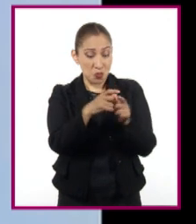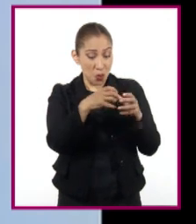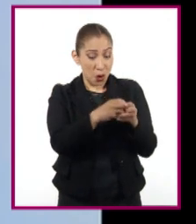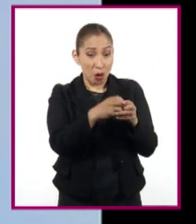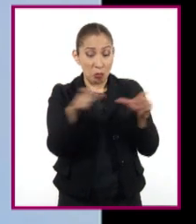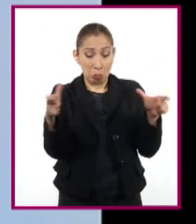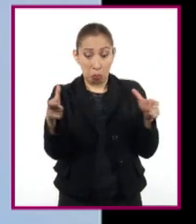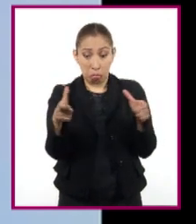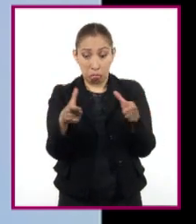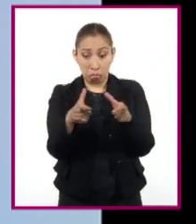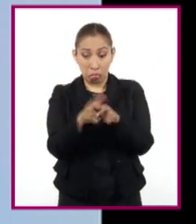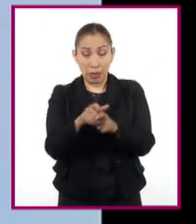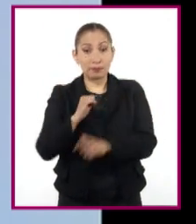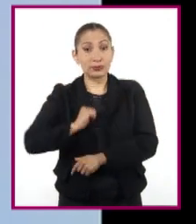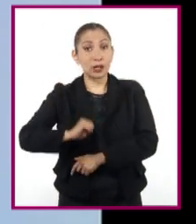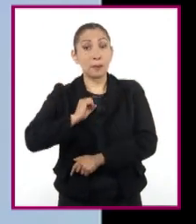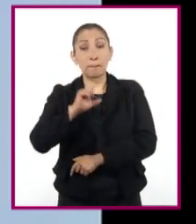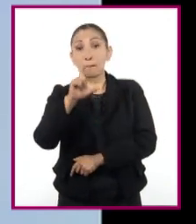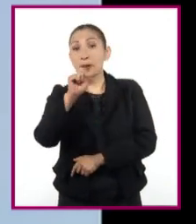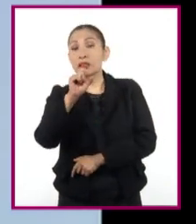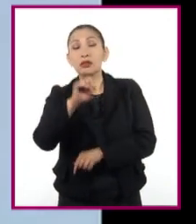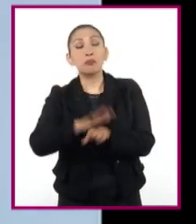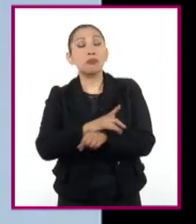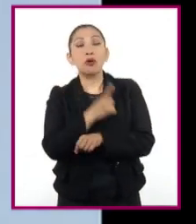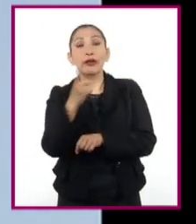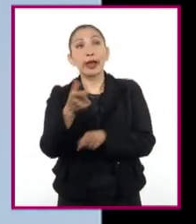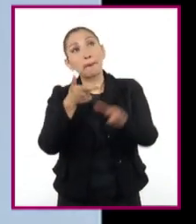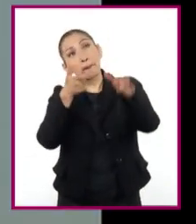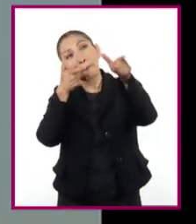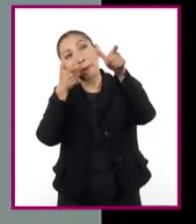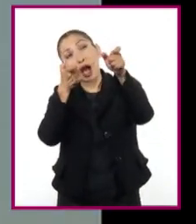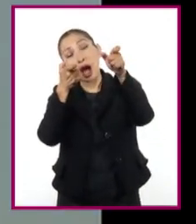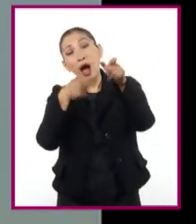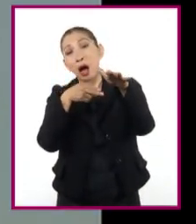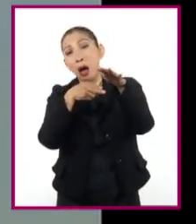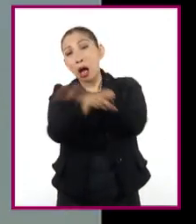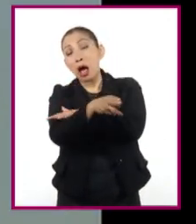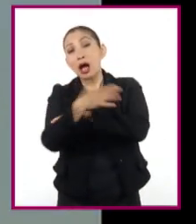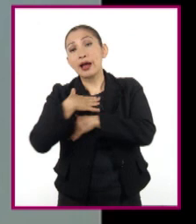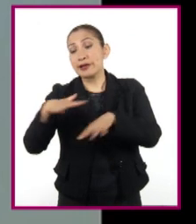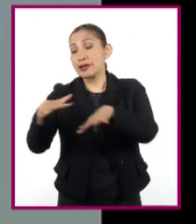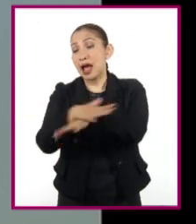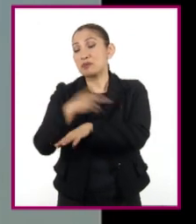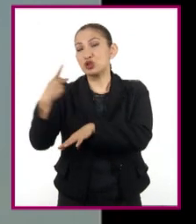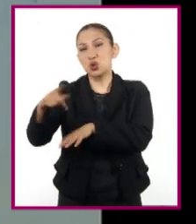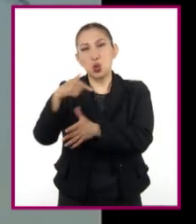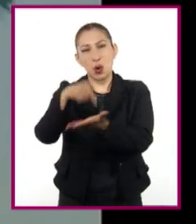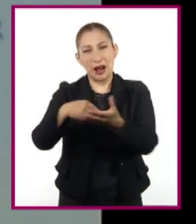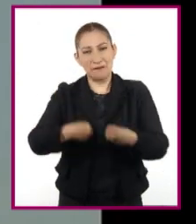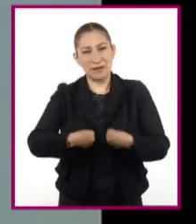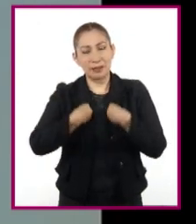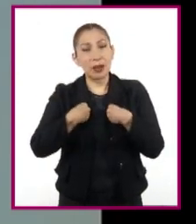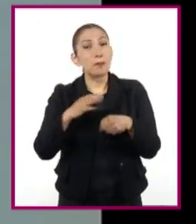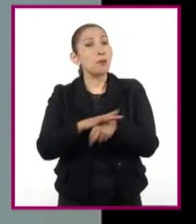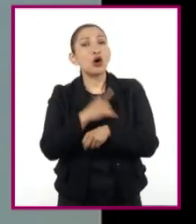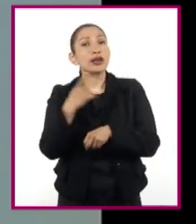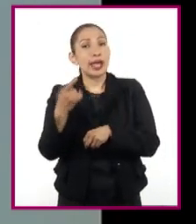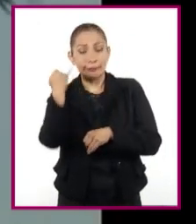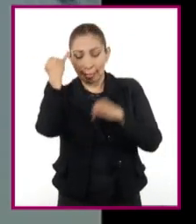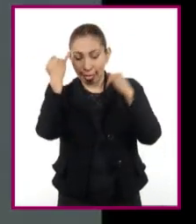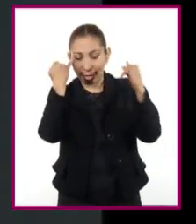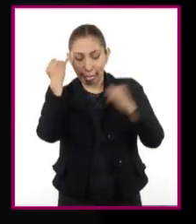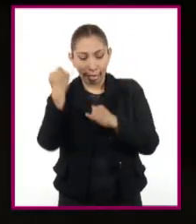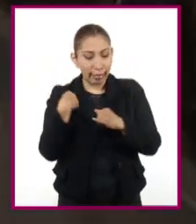disminuyó drásticamente durante el siglo XX debido a la cacería y a las modificaciones de su hábitat a consecuencia del